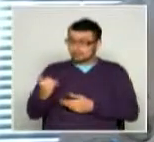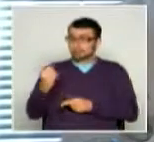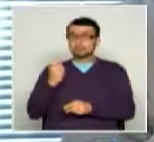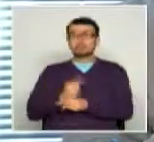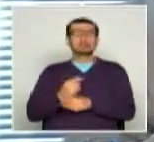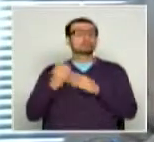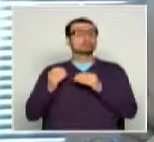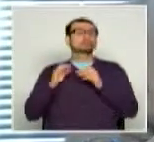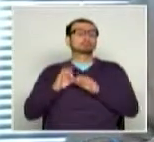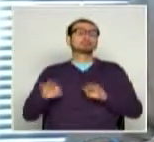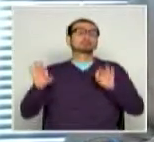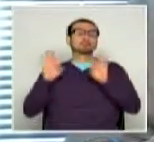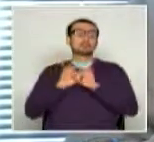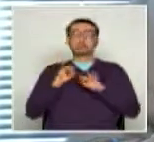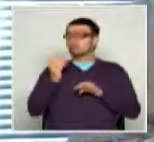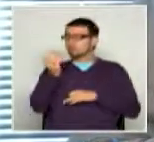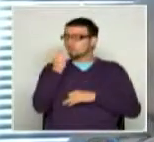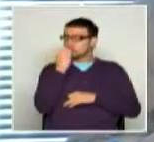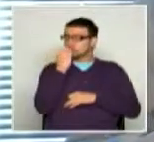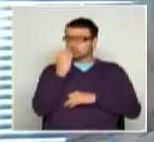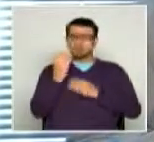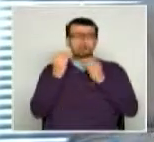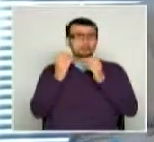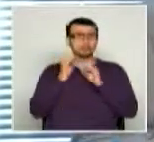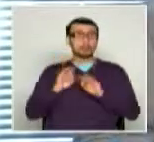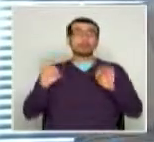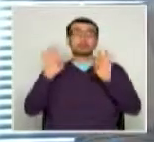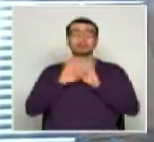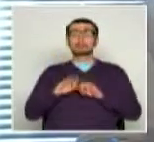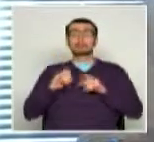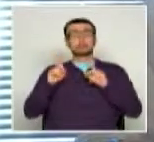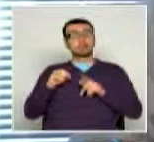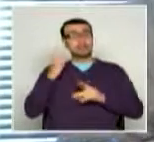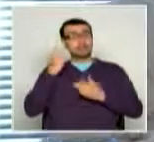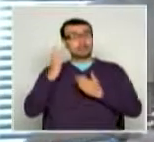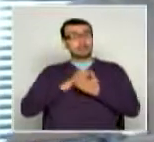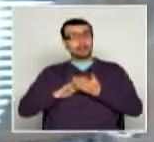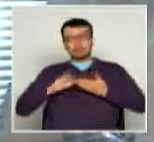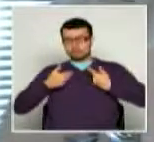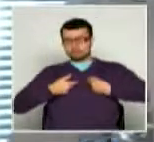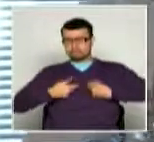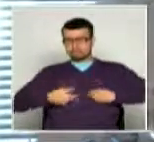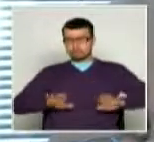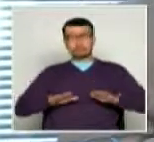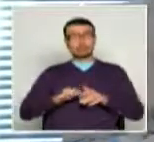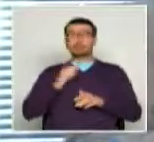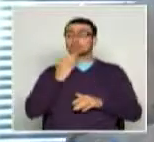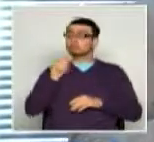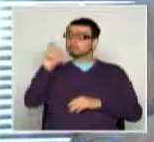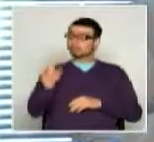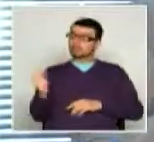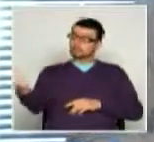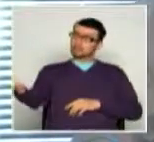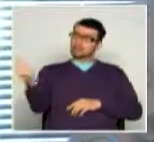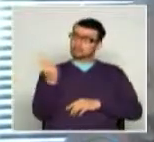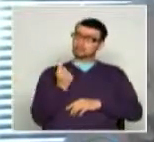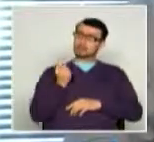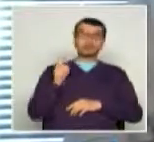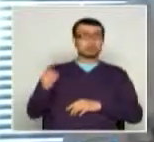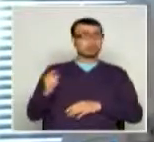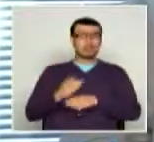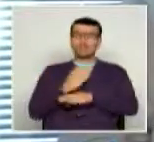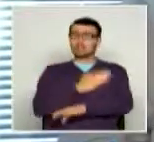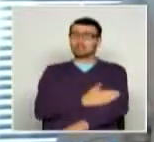importante, la alimentación, muy importante la detoxificación de ese paciente, porque si uno recibe un paciente que viene con toda